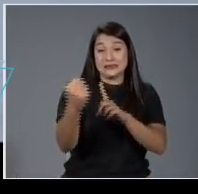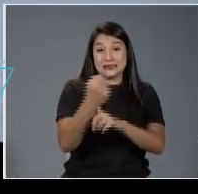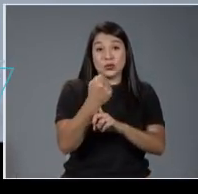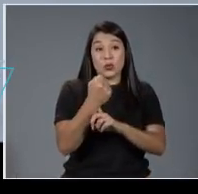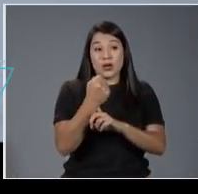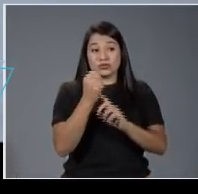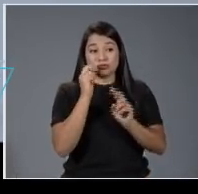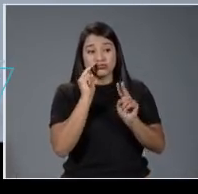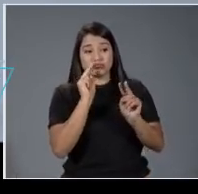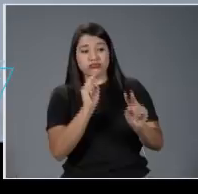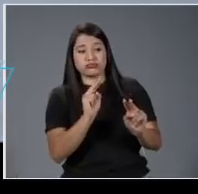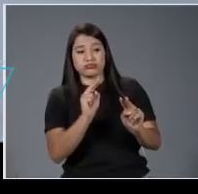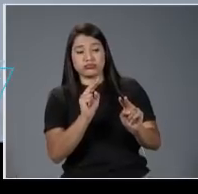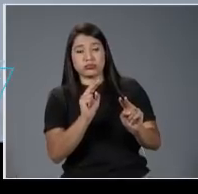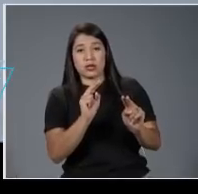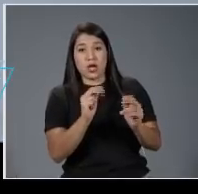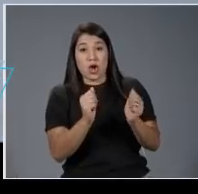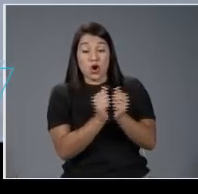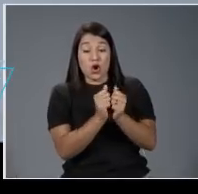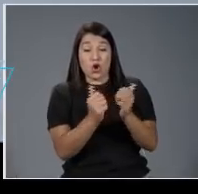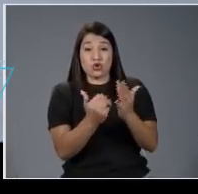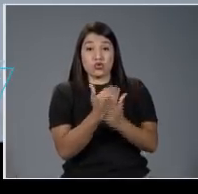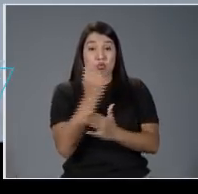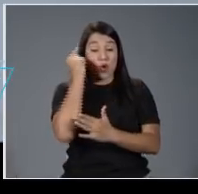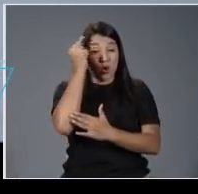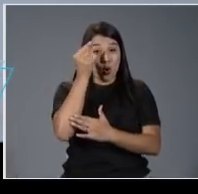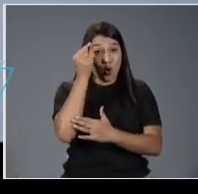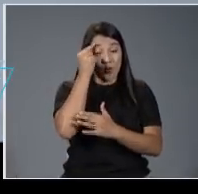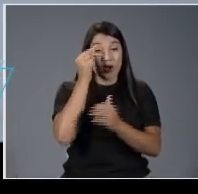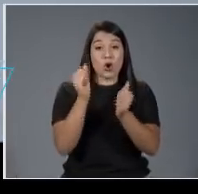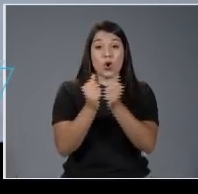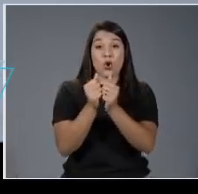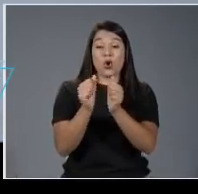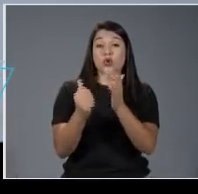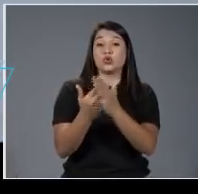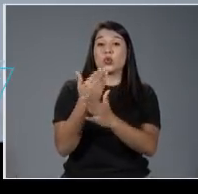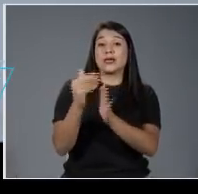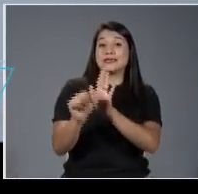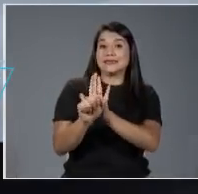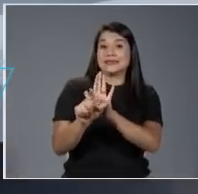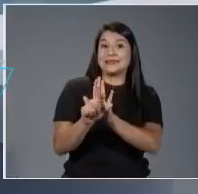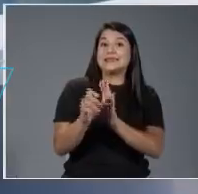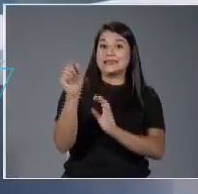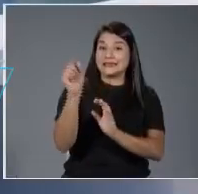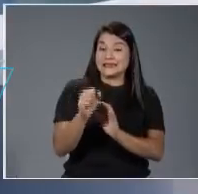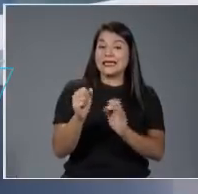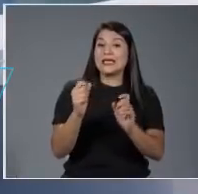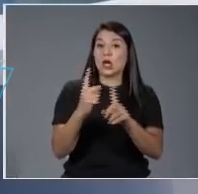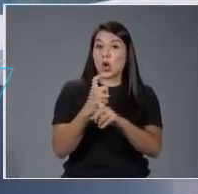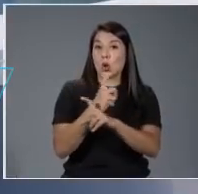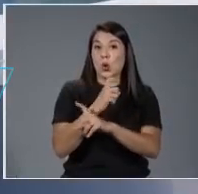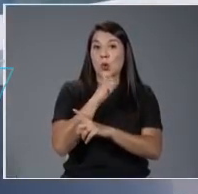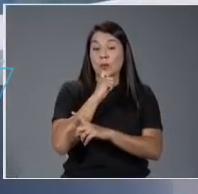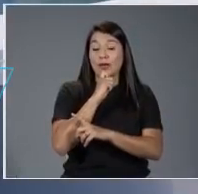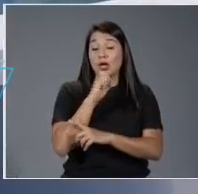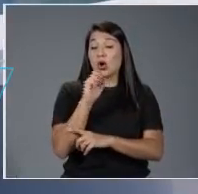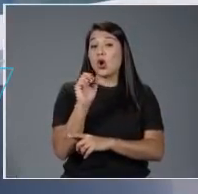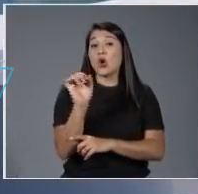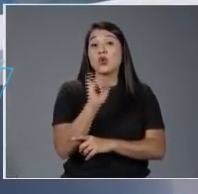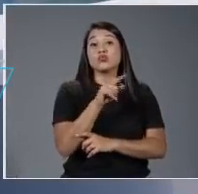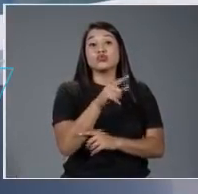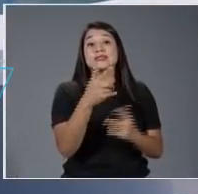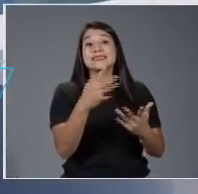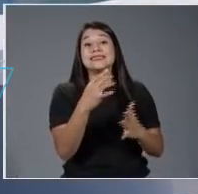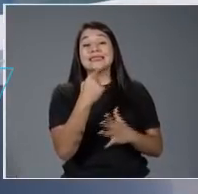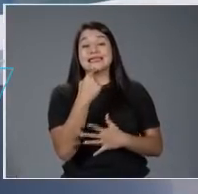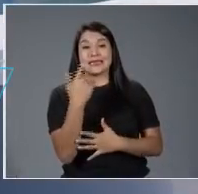servido sobre la mesa de un nuevo Poder Ejecutivo y una nueva Asamblea Legislativa es complejo. Y aquí, como usted lo mencionaba hace un